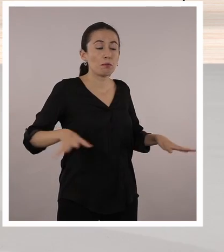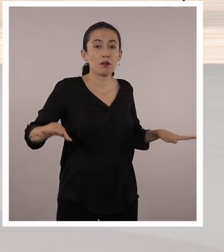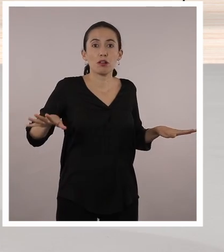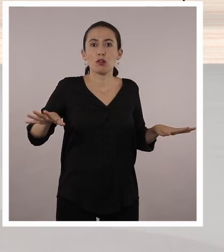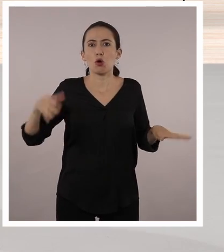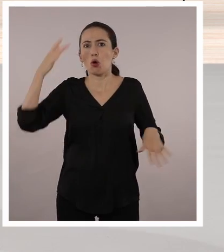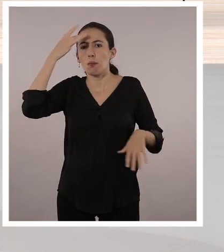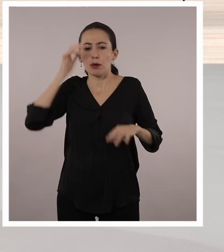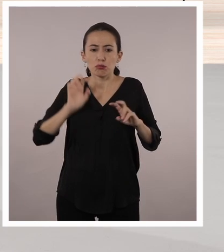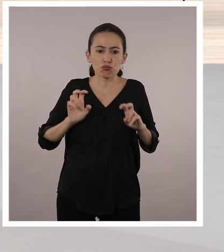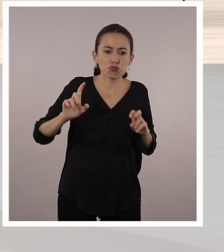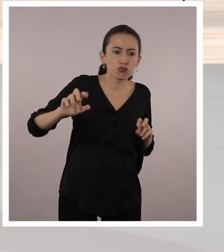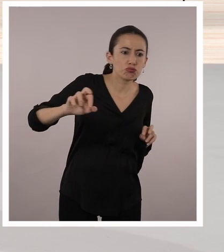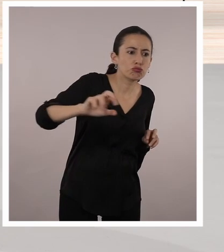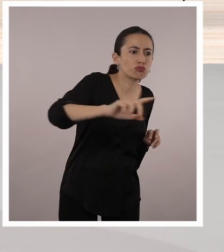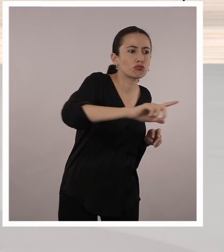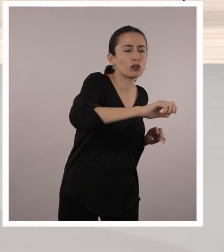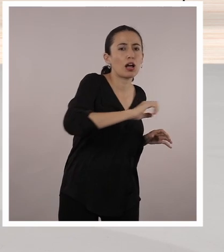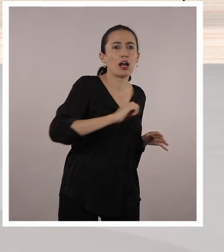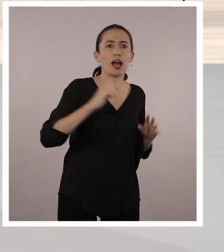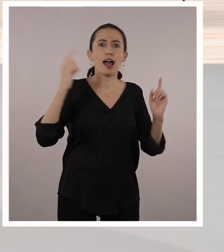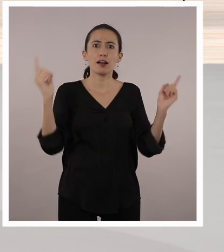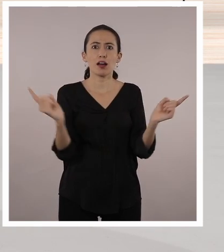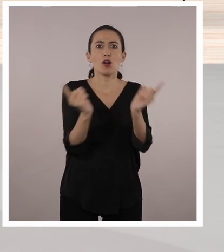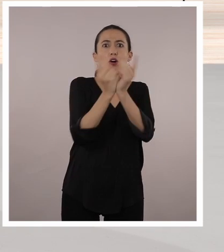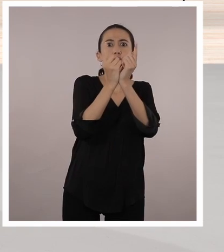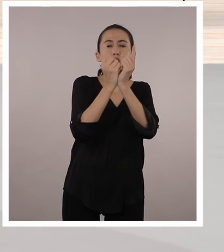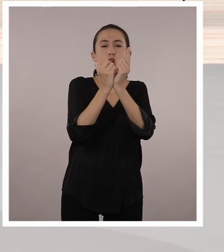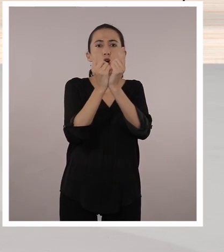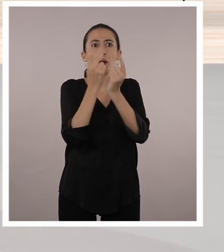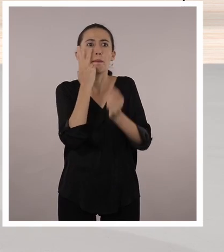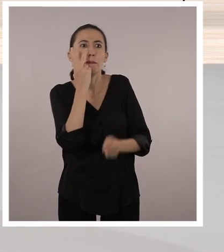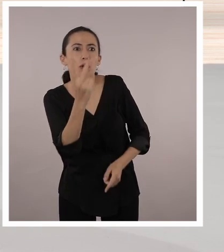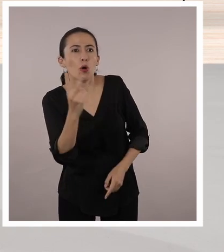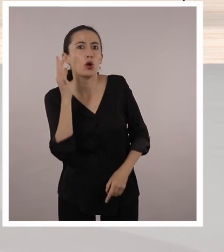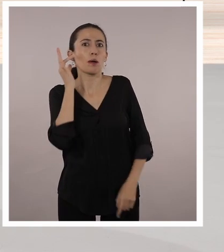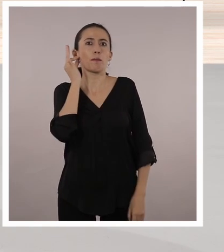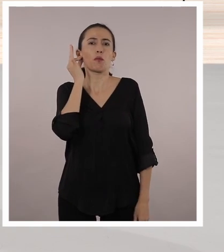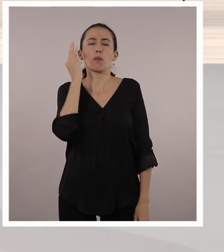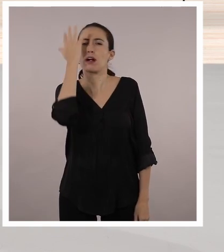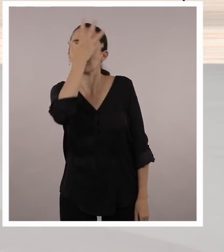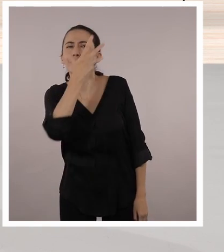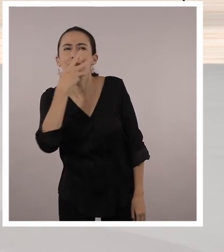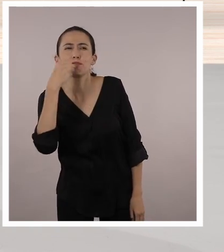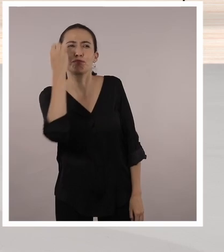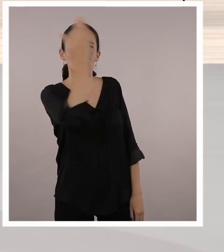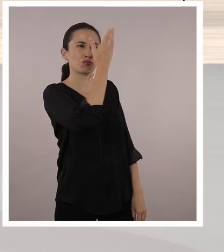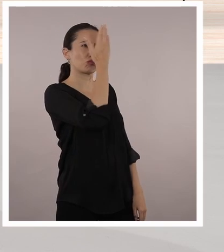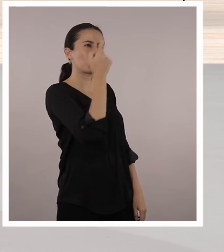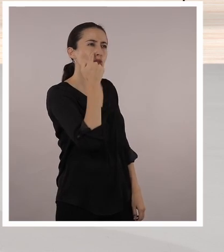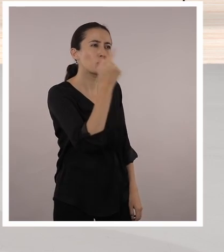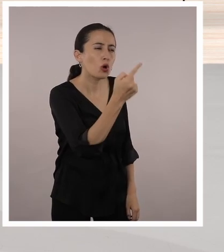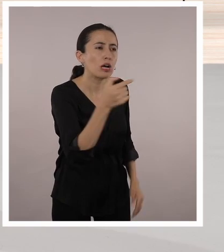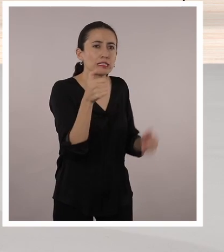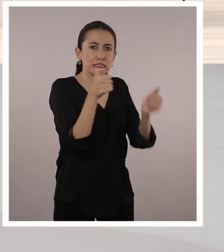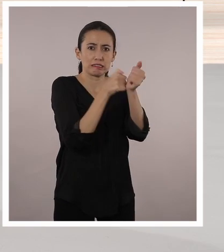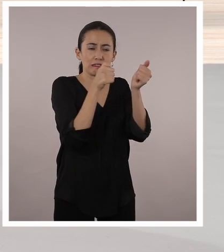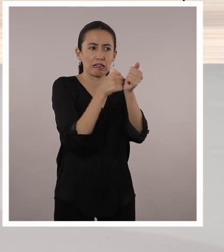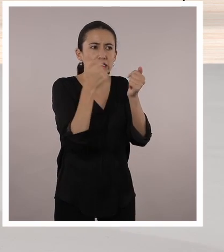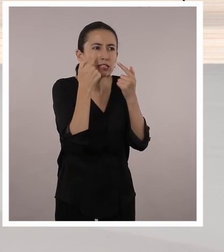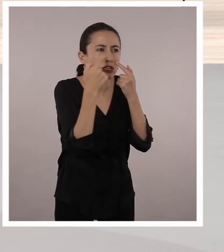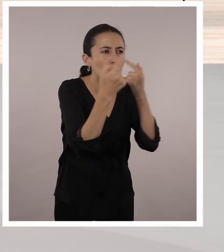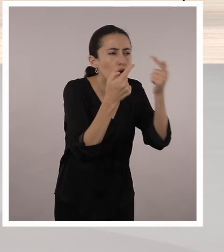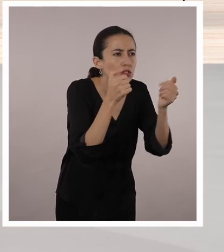perdió y deambulando por ahí encontró a una hermosa mujer que estaba mirándose en un espejo. Este hombre